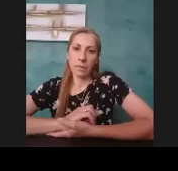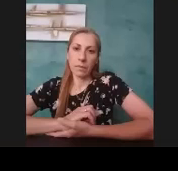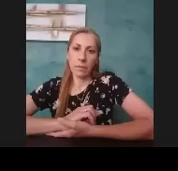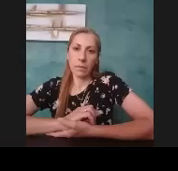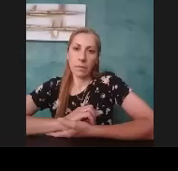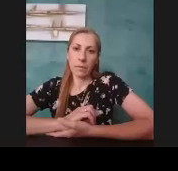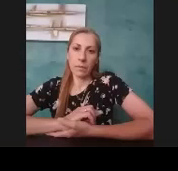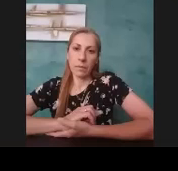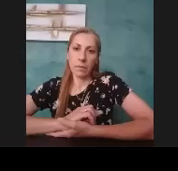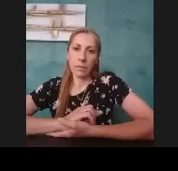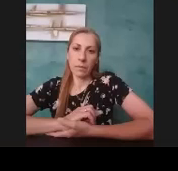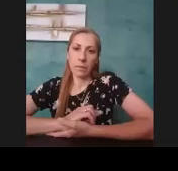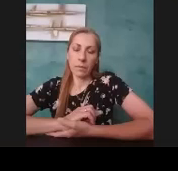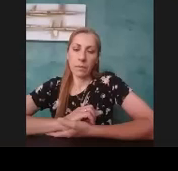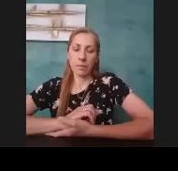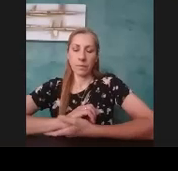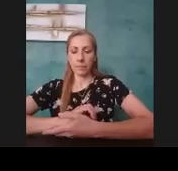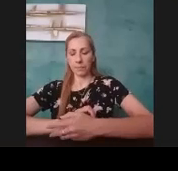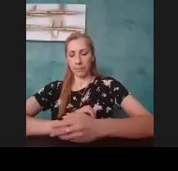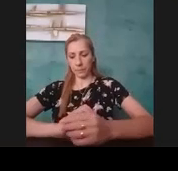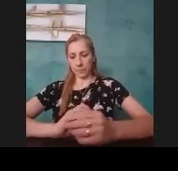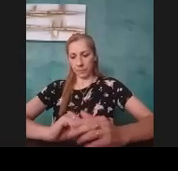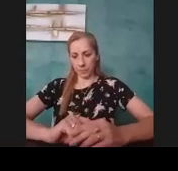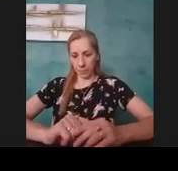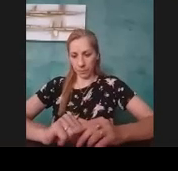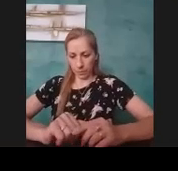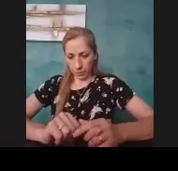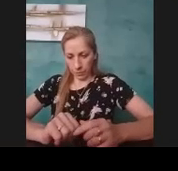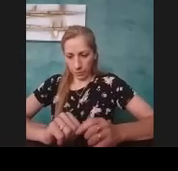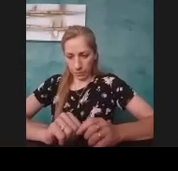Tengo un par de preguntas, se reactiva un poco el chat, déjame ver si...